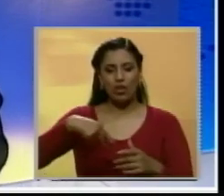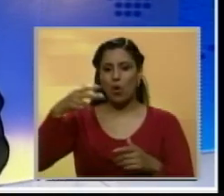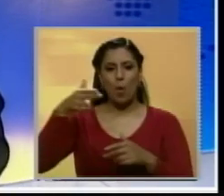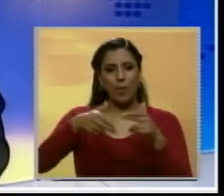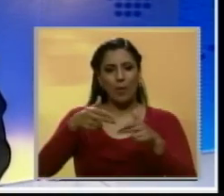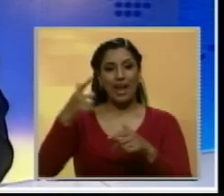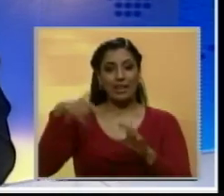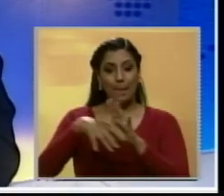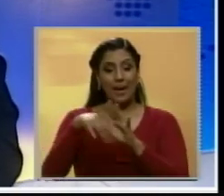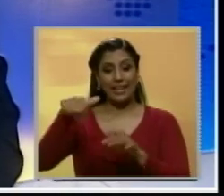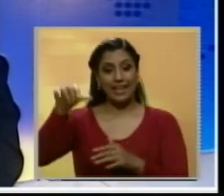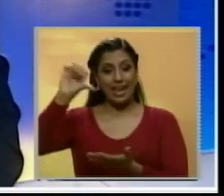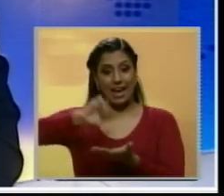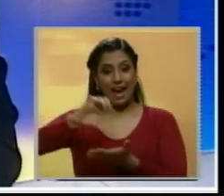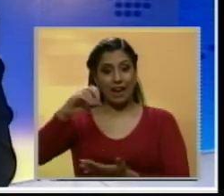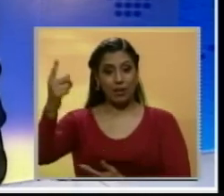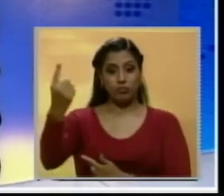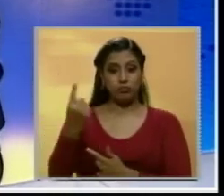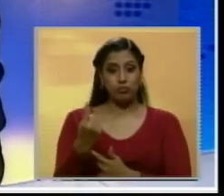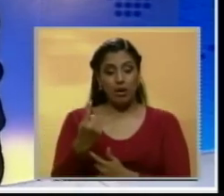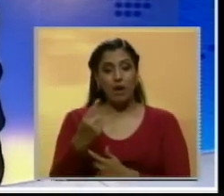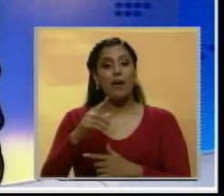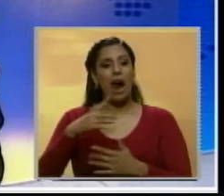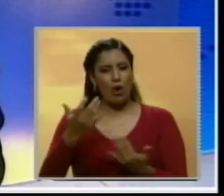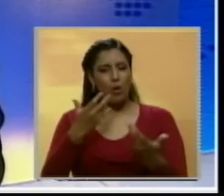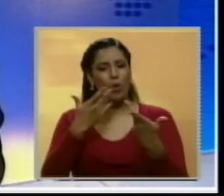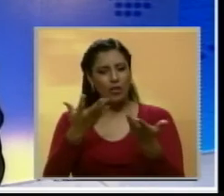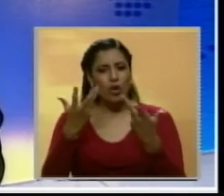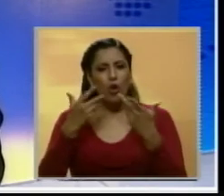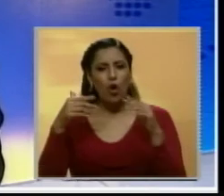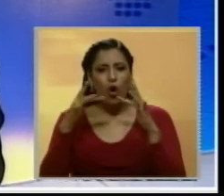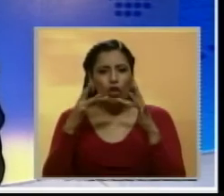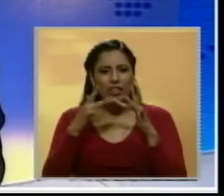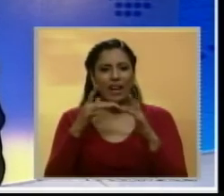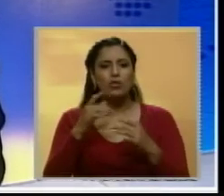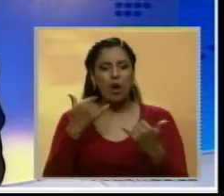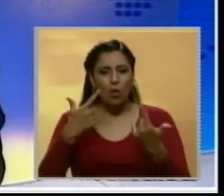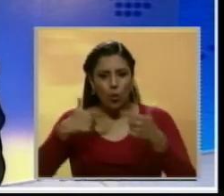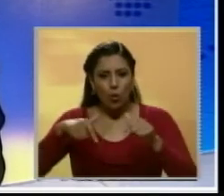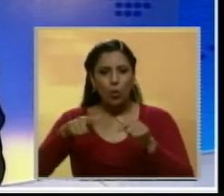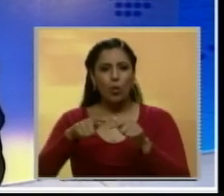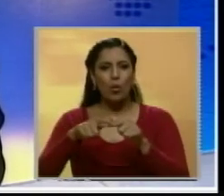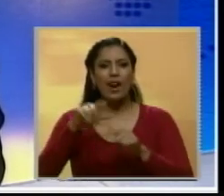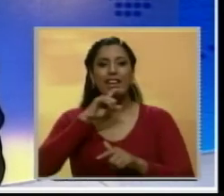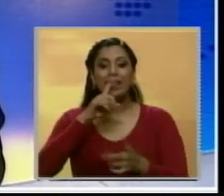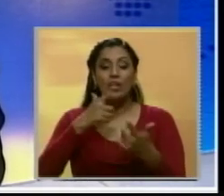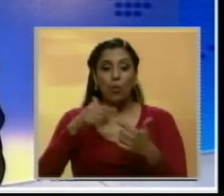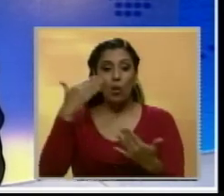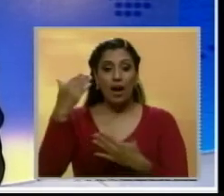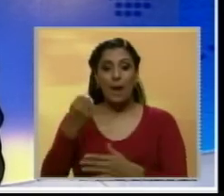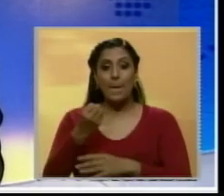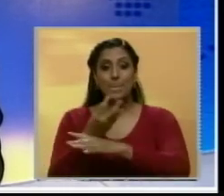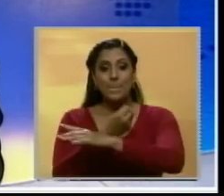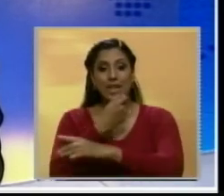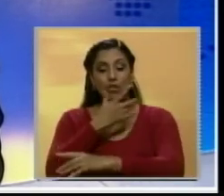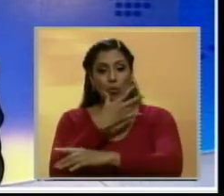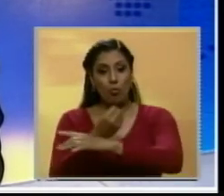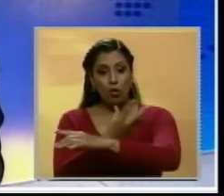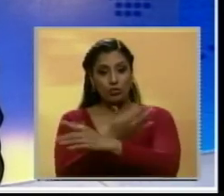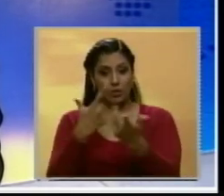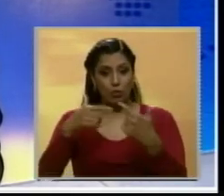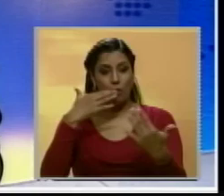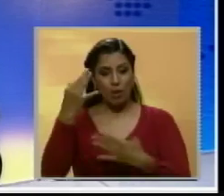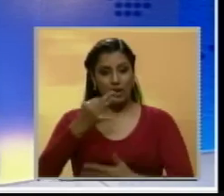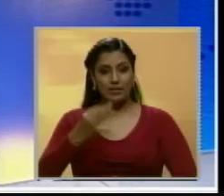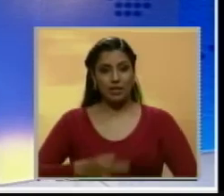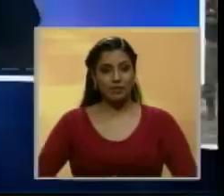trasladado este martes a la ciudad capital. Precisamente vamos a hacer un contacto con nuestro compañero Euclides Sotillo, quien se encuentra en la morgue de Bellomonte. Euclides, buenas